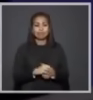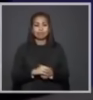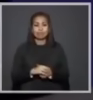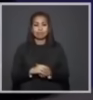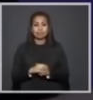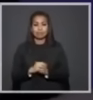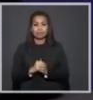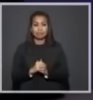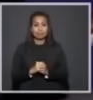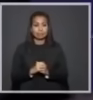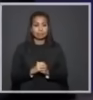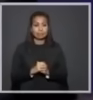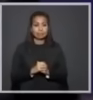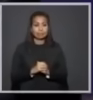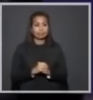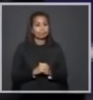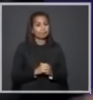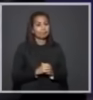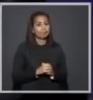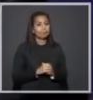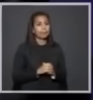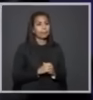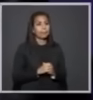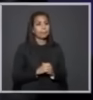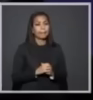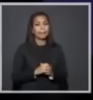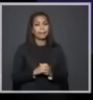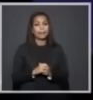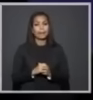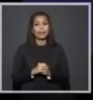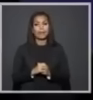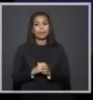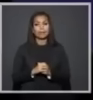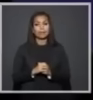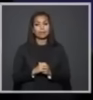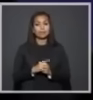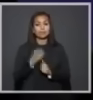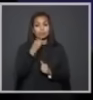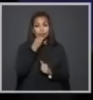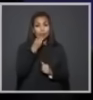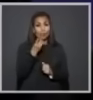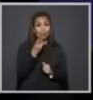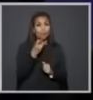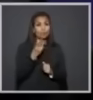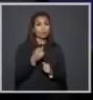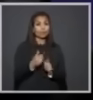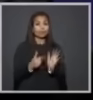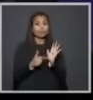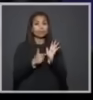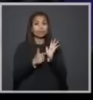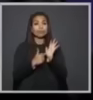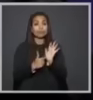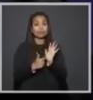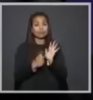sea, al contrario, un dato duro,